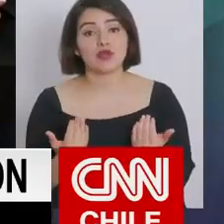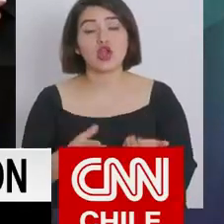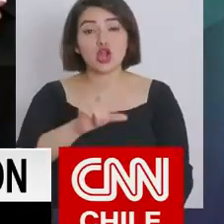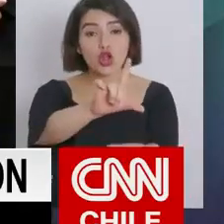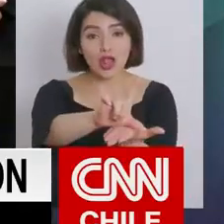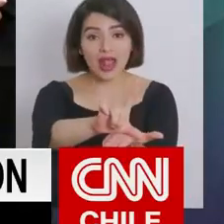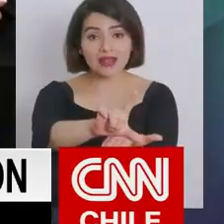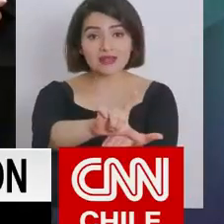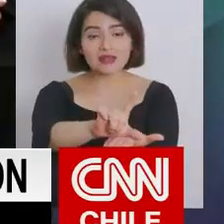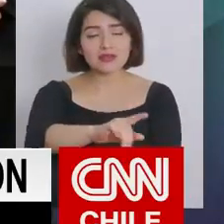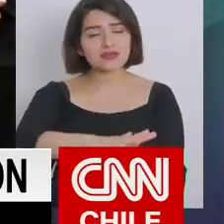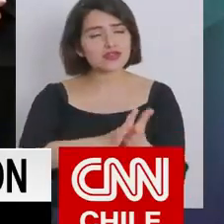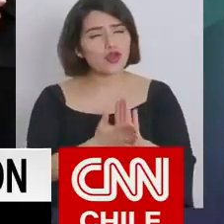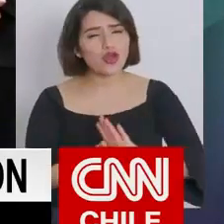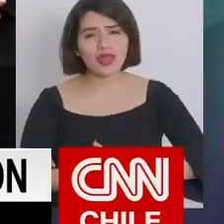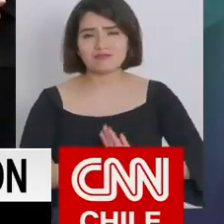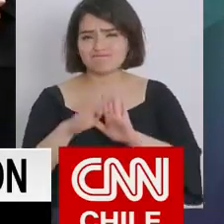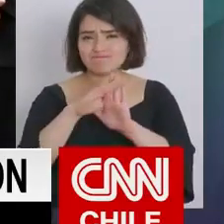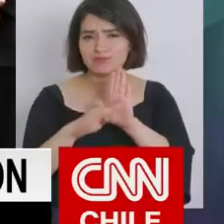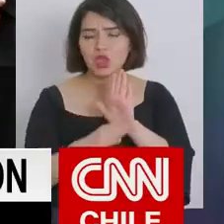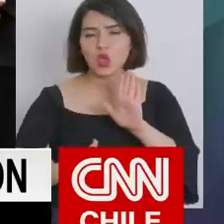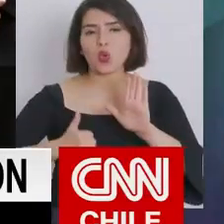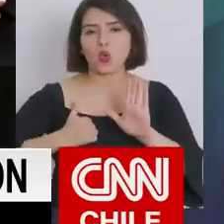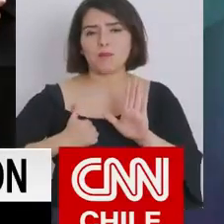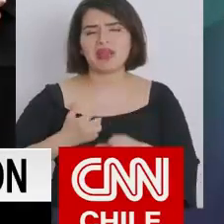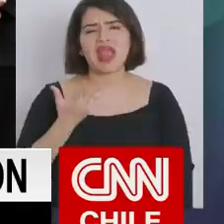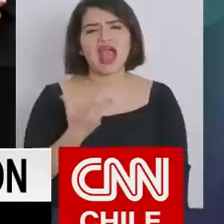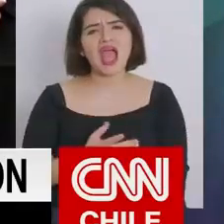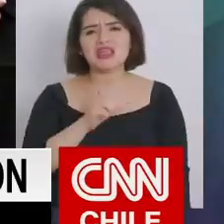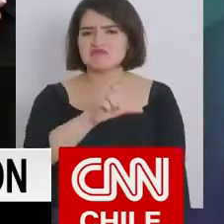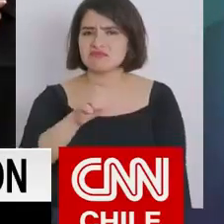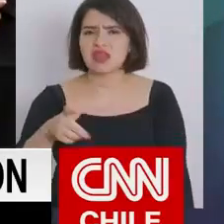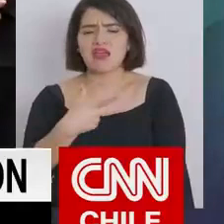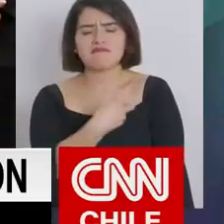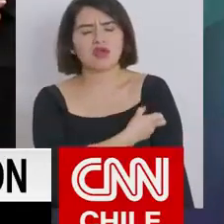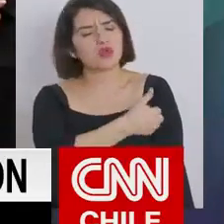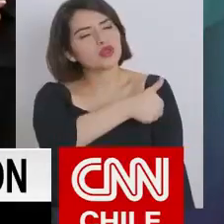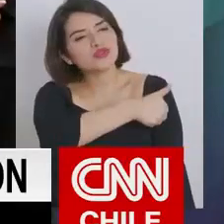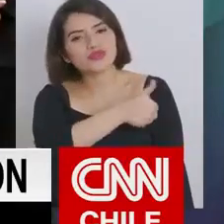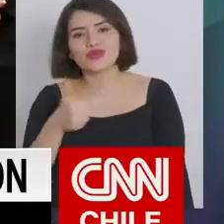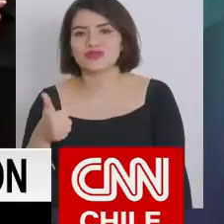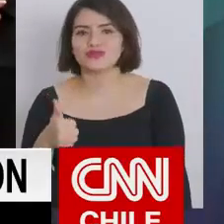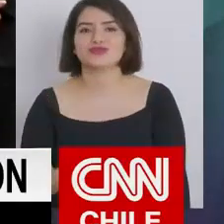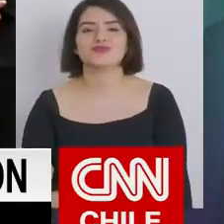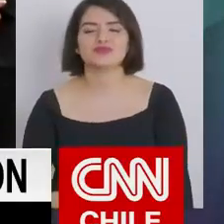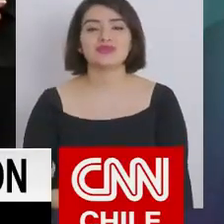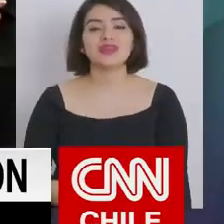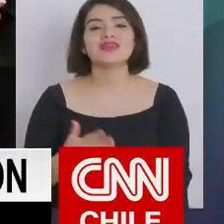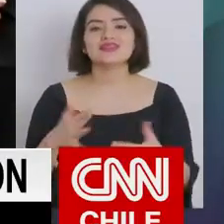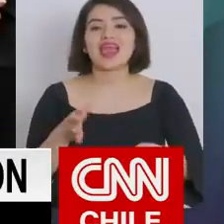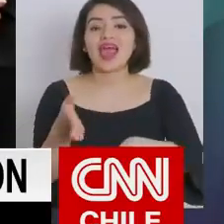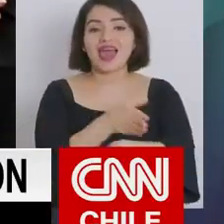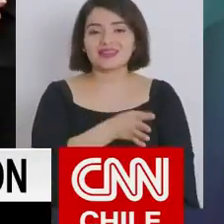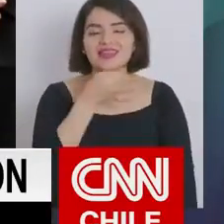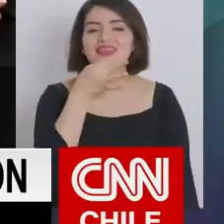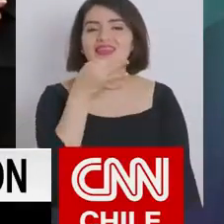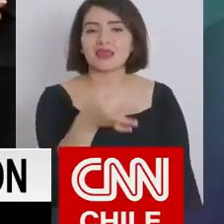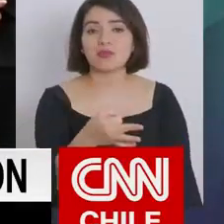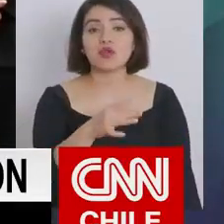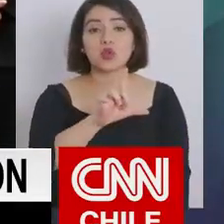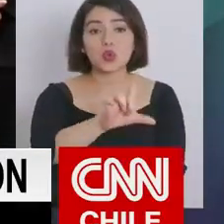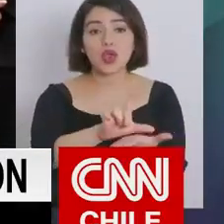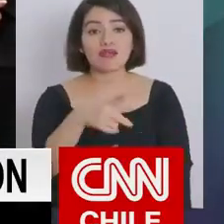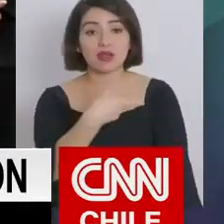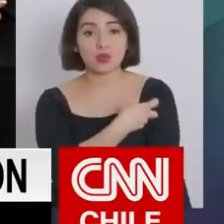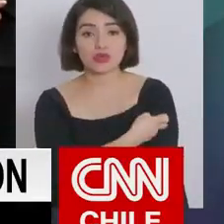local todas estas indicaciones se cumplan. Hay vacunas para todos. Por lo tanto, obviamente lo hemos dicho, si hay vacunatorios, y